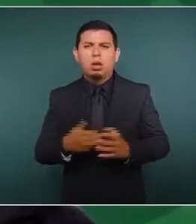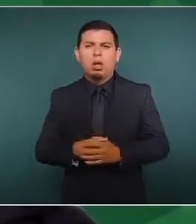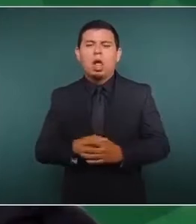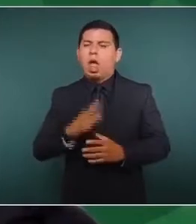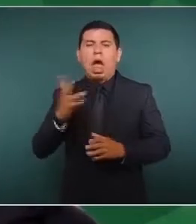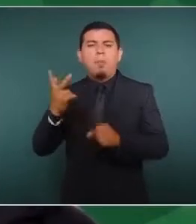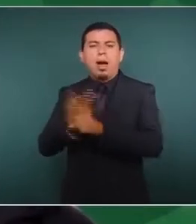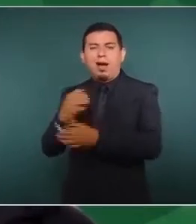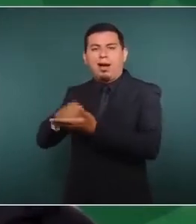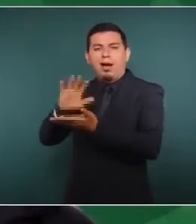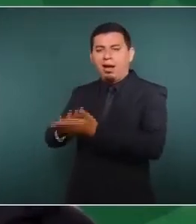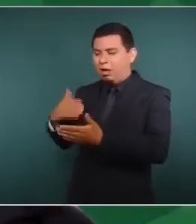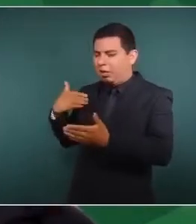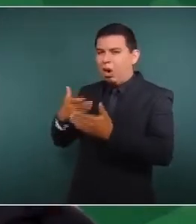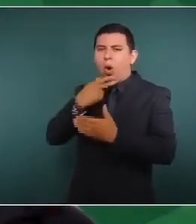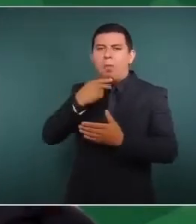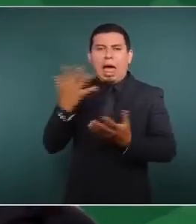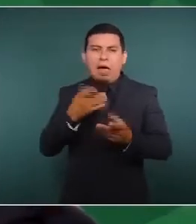en